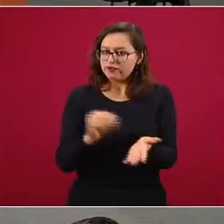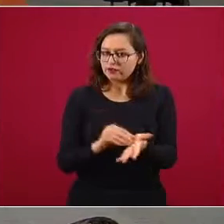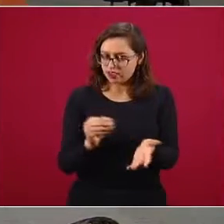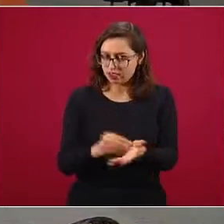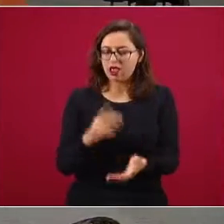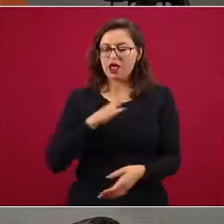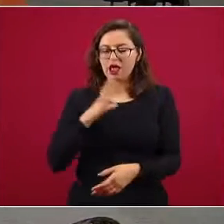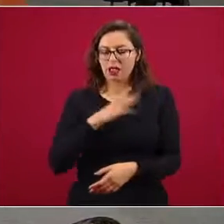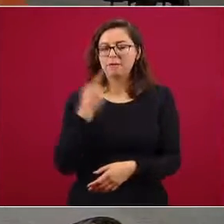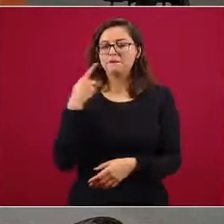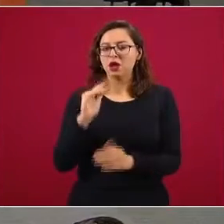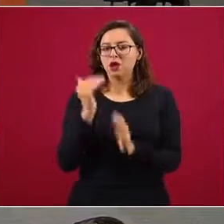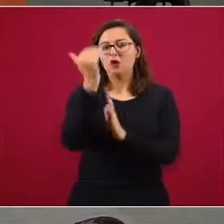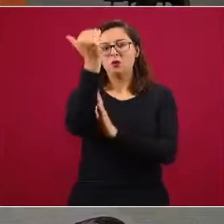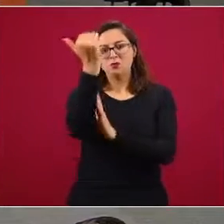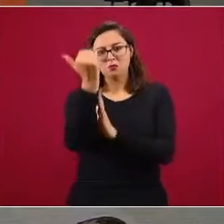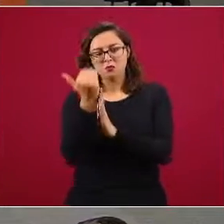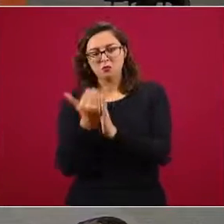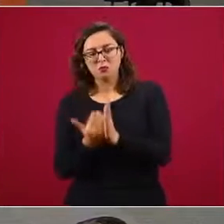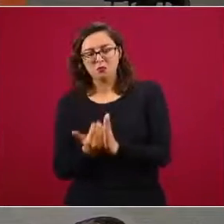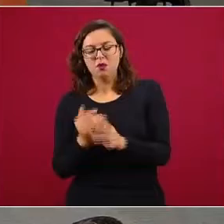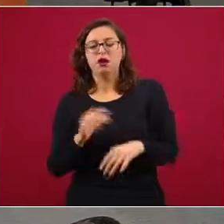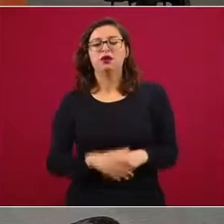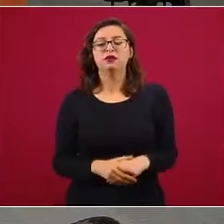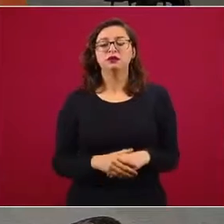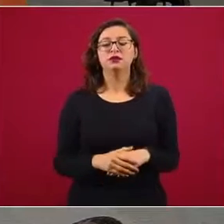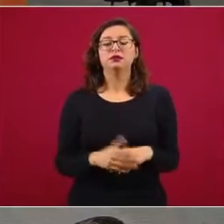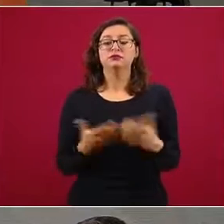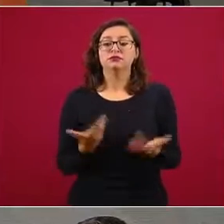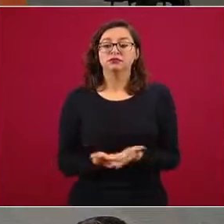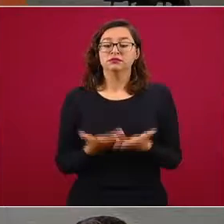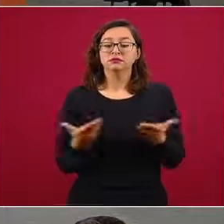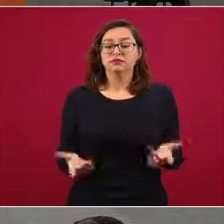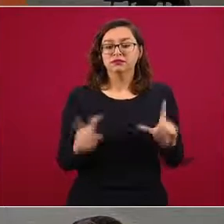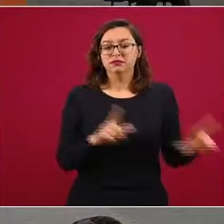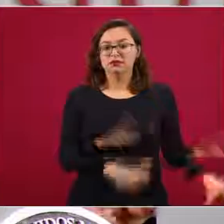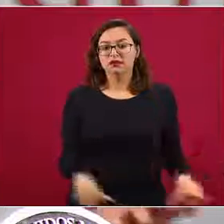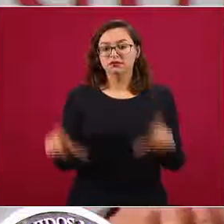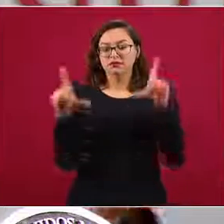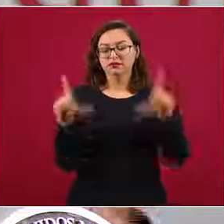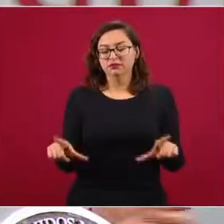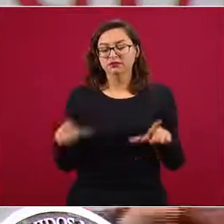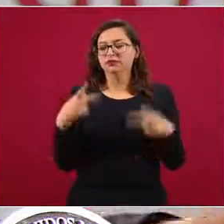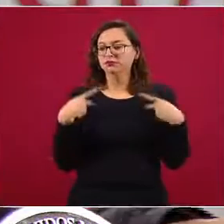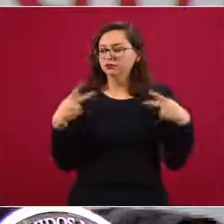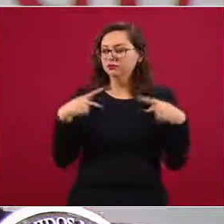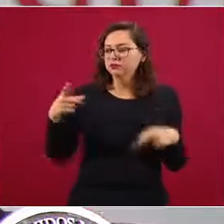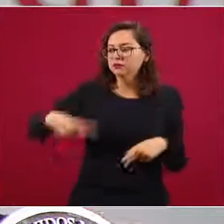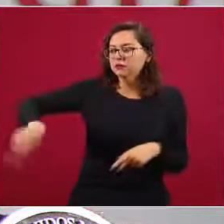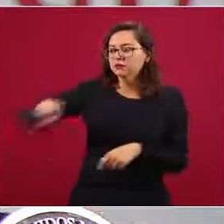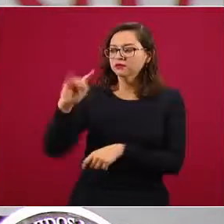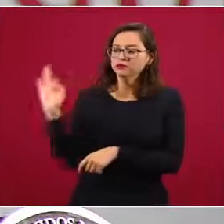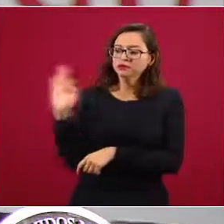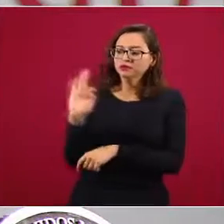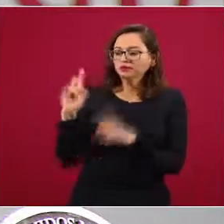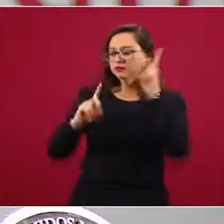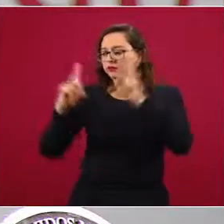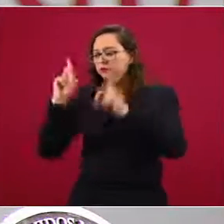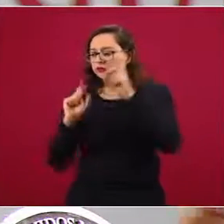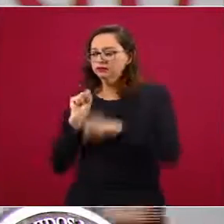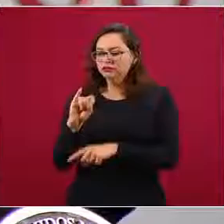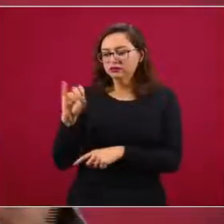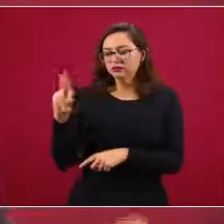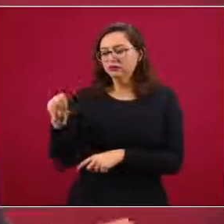gráfica, podemos ver que agregamos a los casos estimados, es decir, personas de quien todavía no se conoce el resultado del